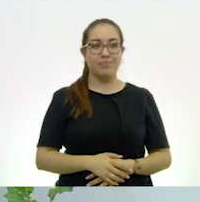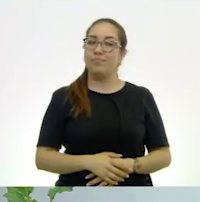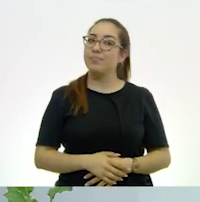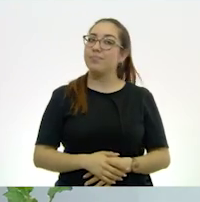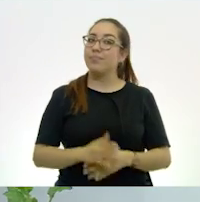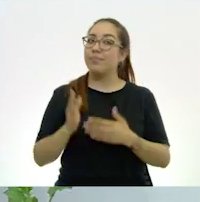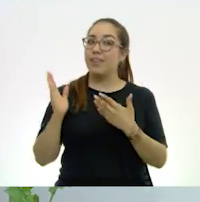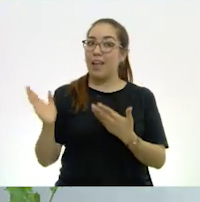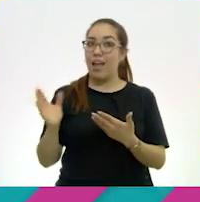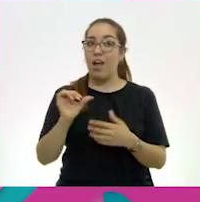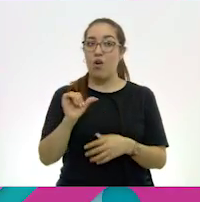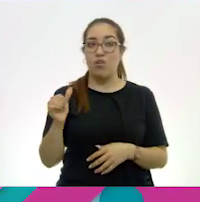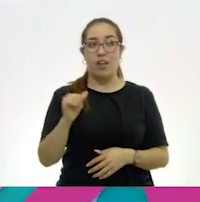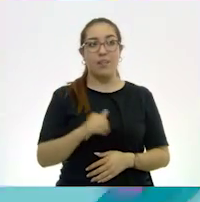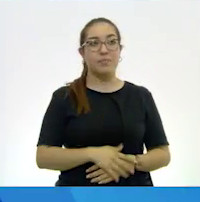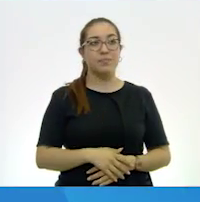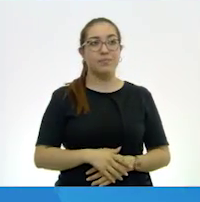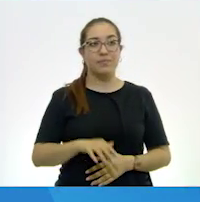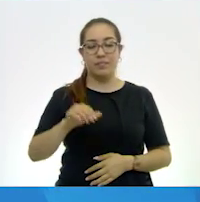Árnica.